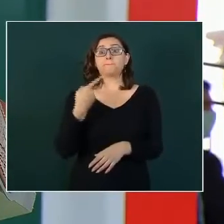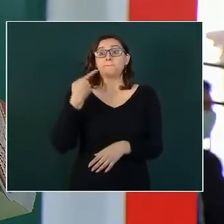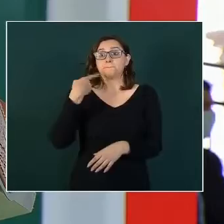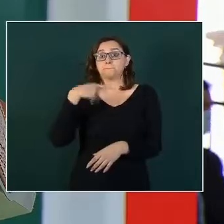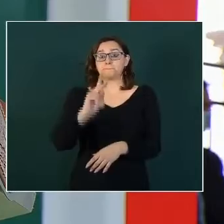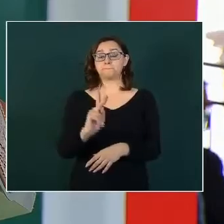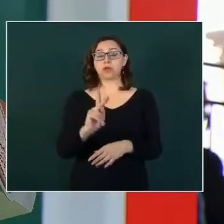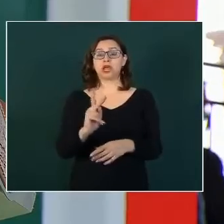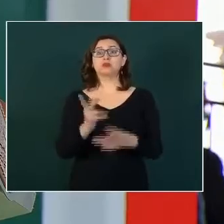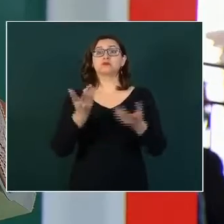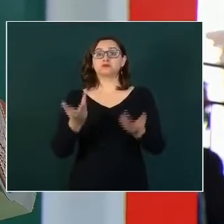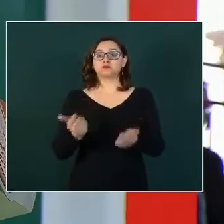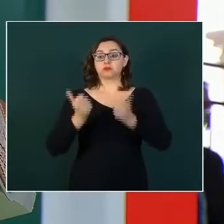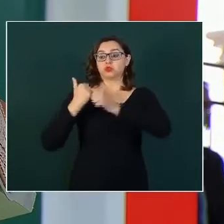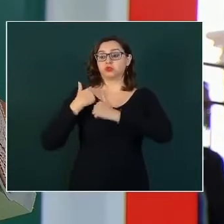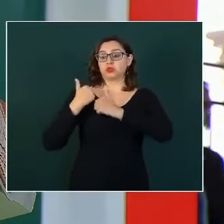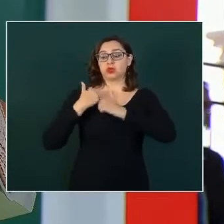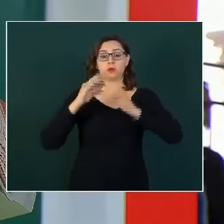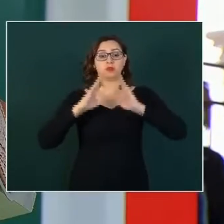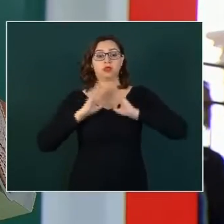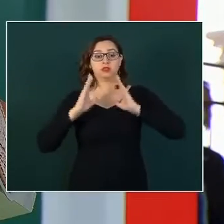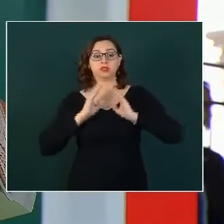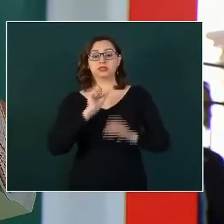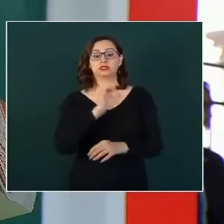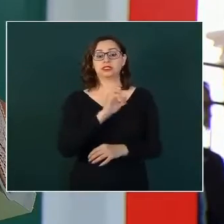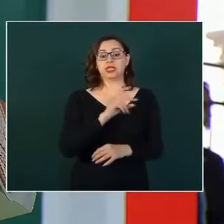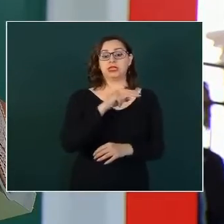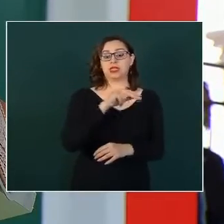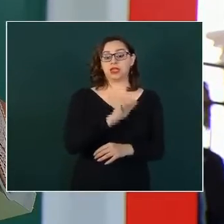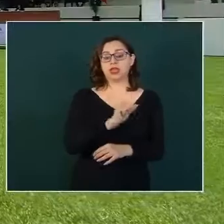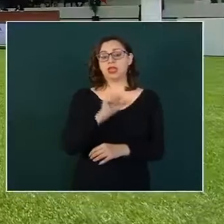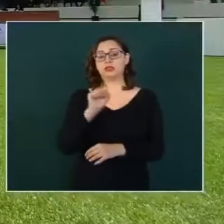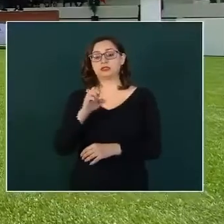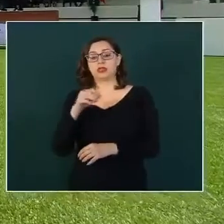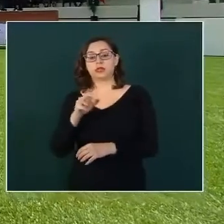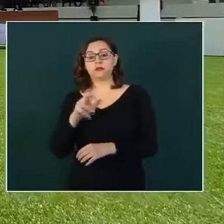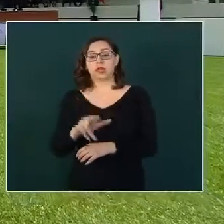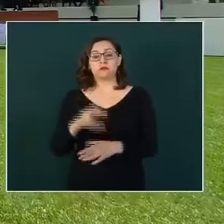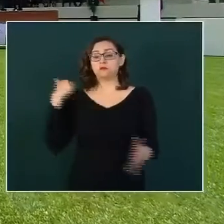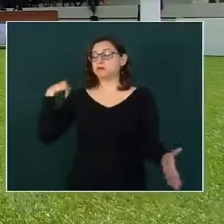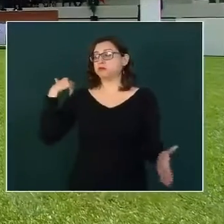ambas Fuerzas Armadas, se ha mantenido desde la década de los 40.